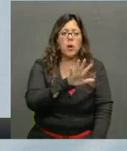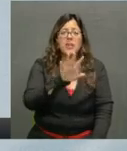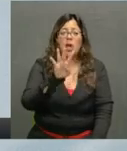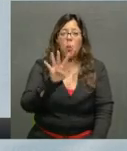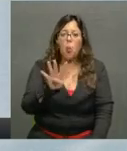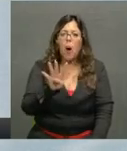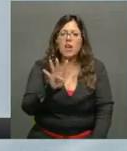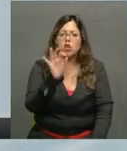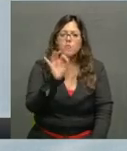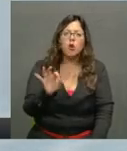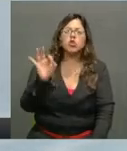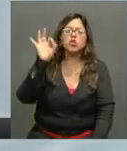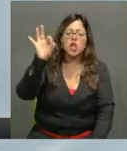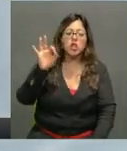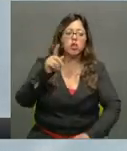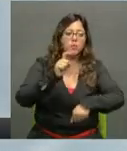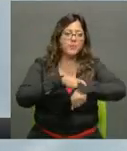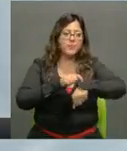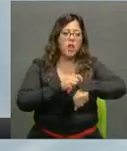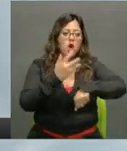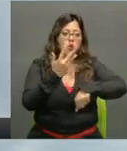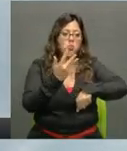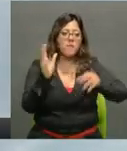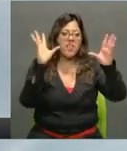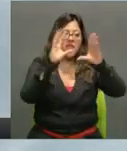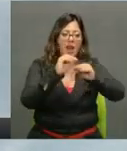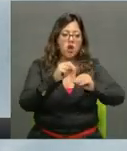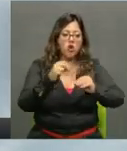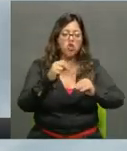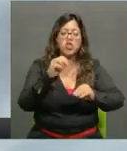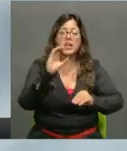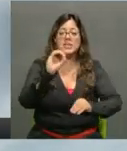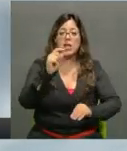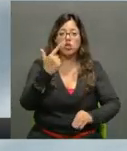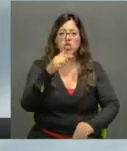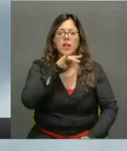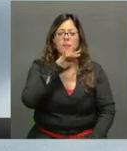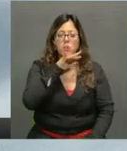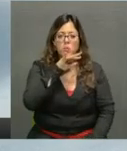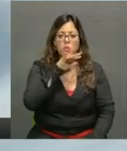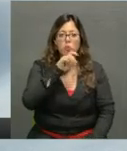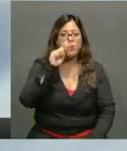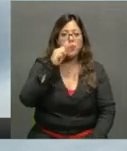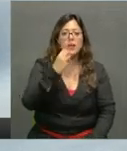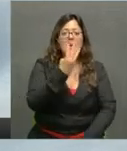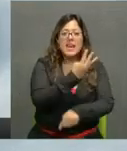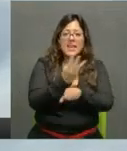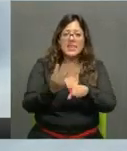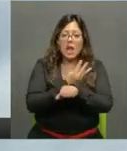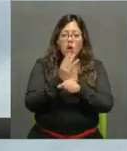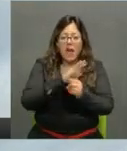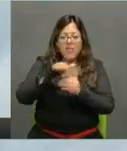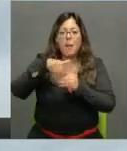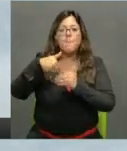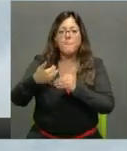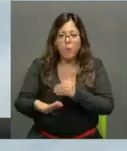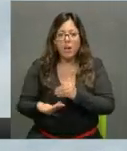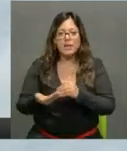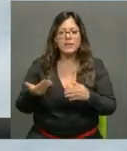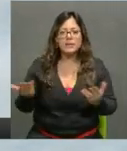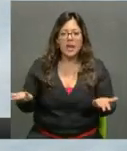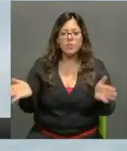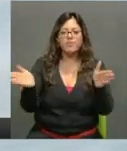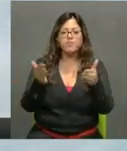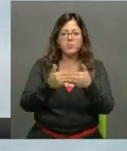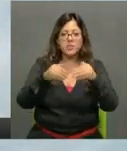99,54, cuando son las 9 de la noche con 7 minutos. O sea, 3 horas después de cerradas las